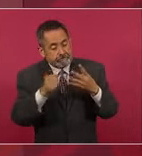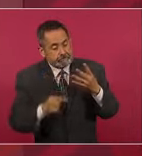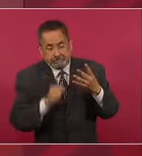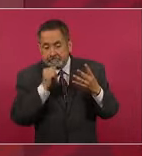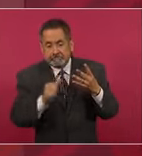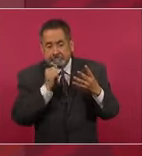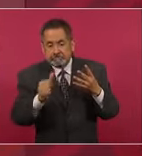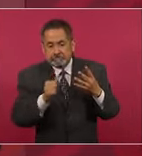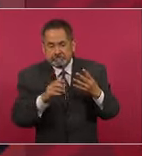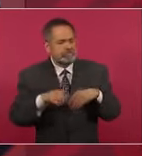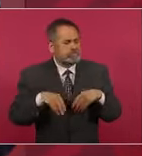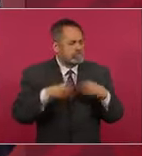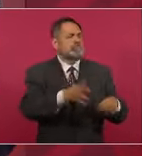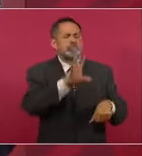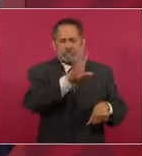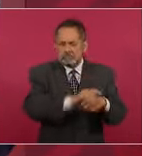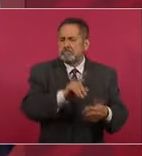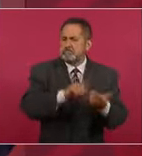Pero no solo eso,